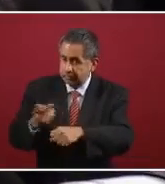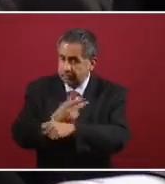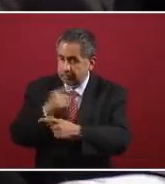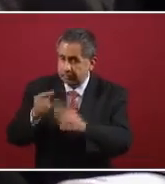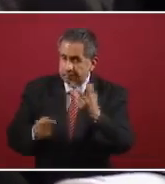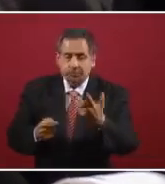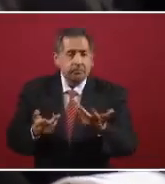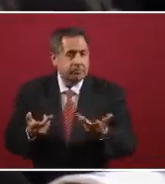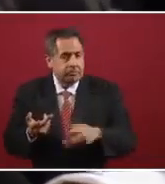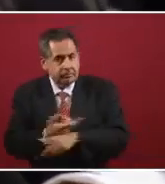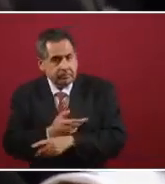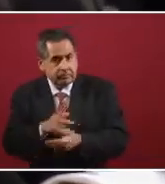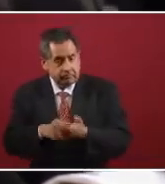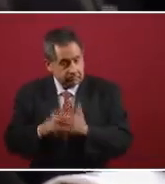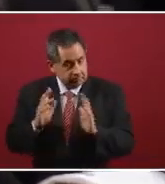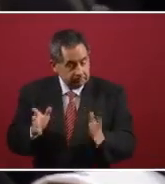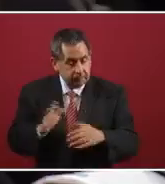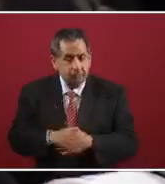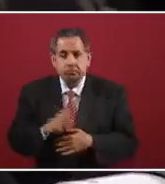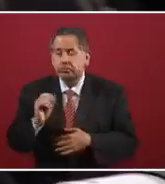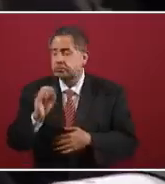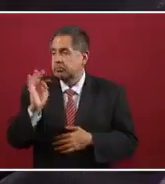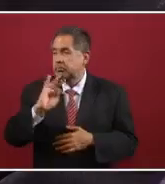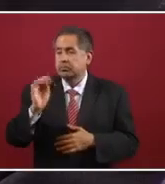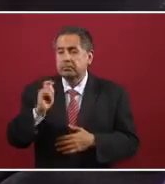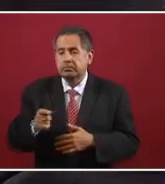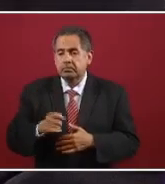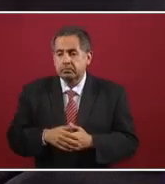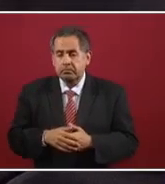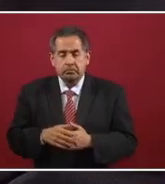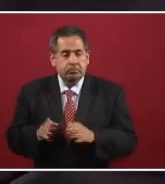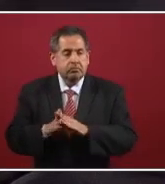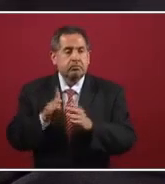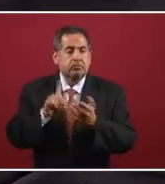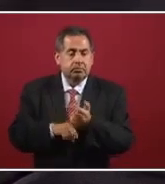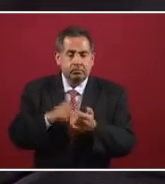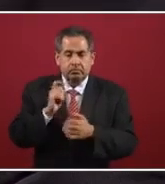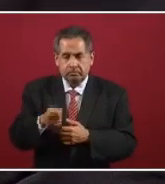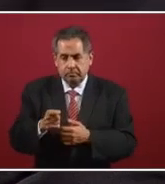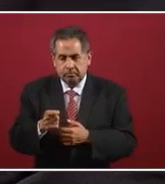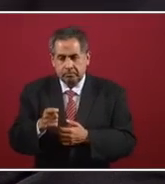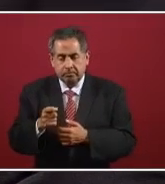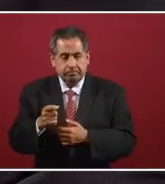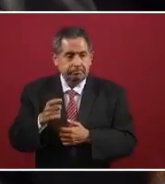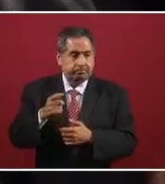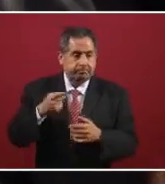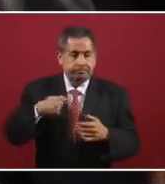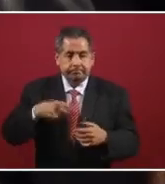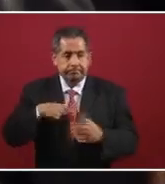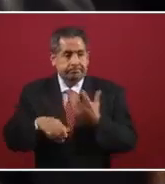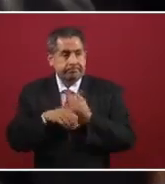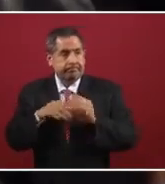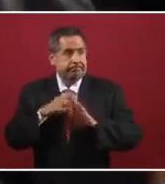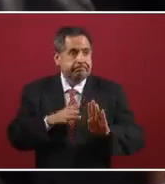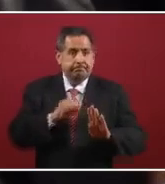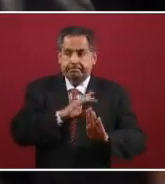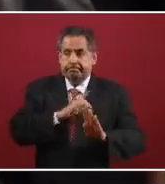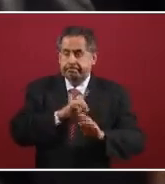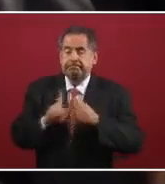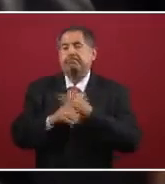medidas cautelares y si esto no pudo haber sido precisamente causa de a lo mejor del temor de los migrantes por este tipo